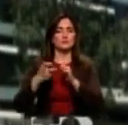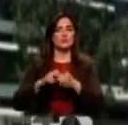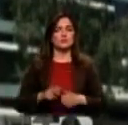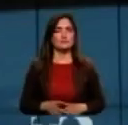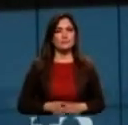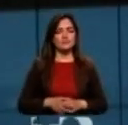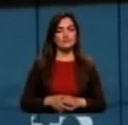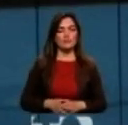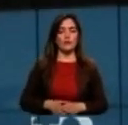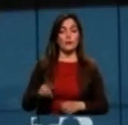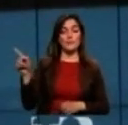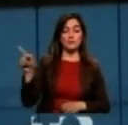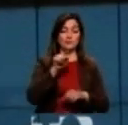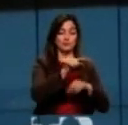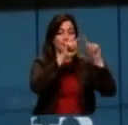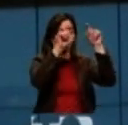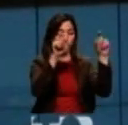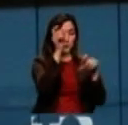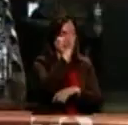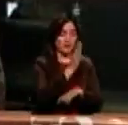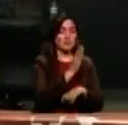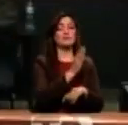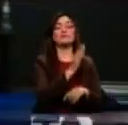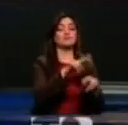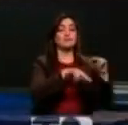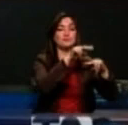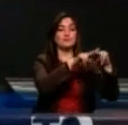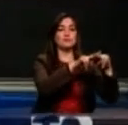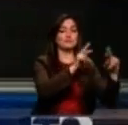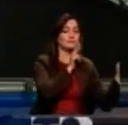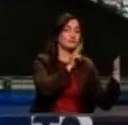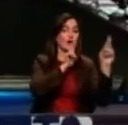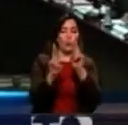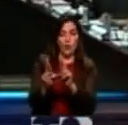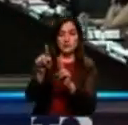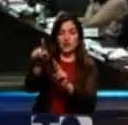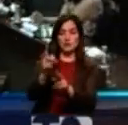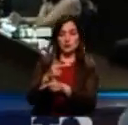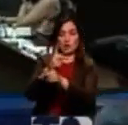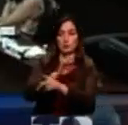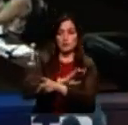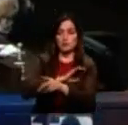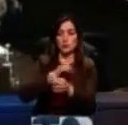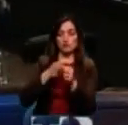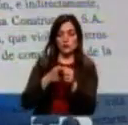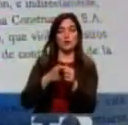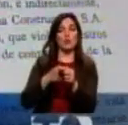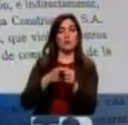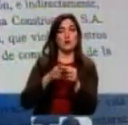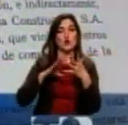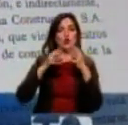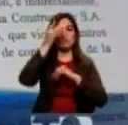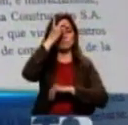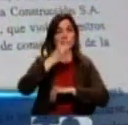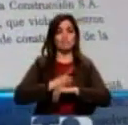la empresa odebrecht y envió una respuesta al consejo metropolitano de quito ante la aprobación de una resolución donde combina